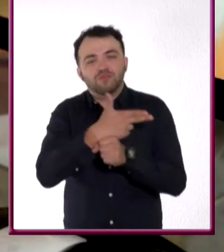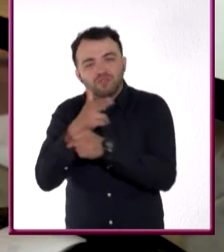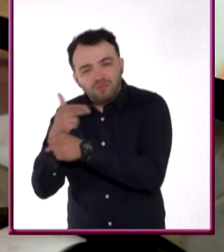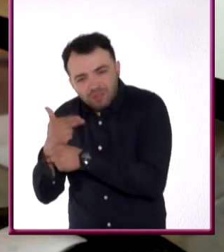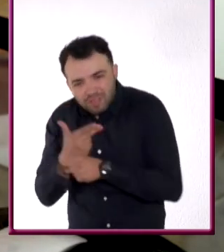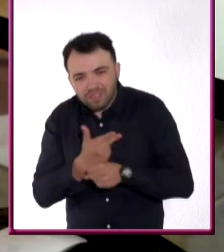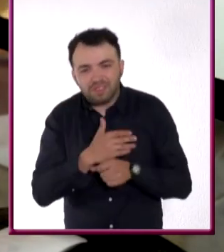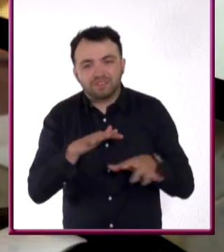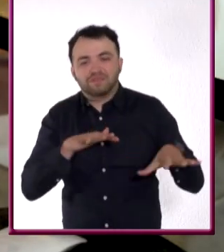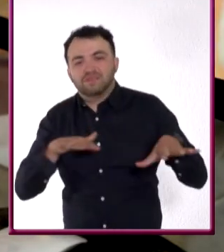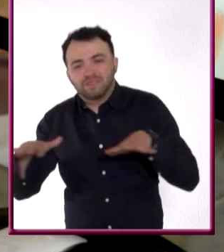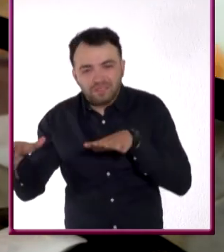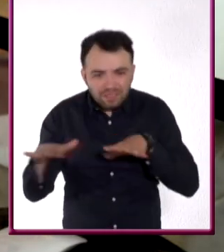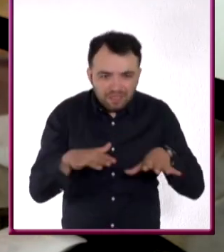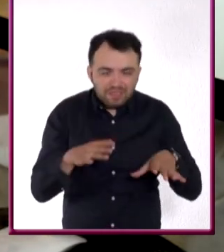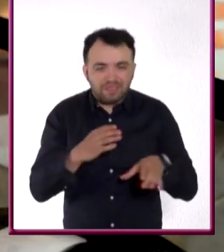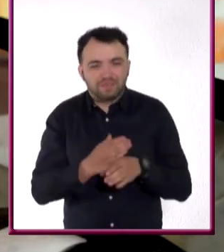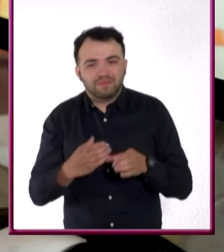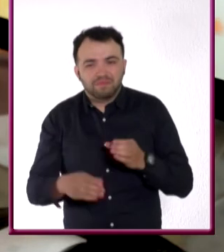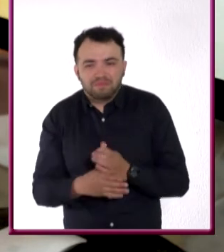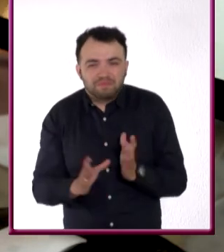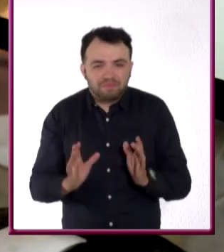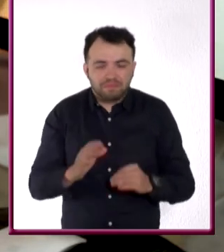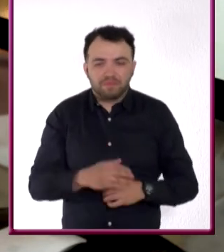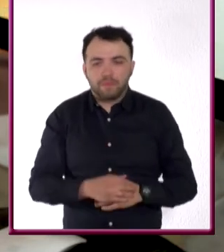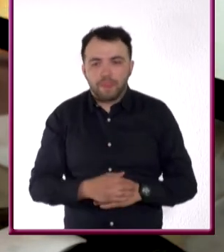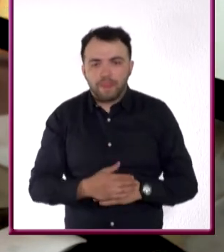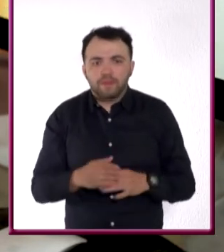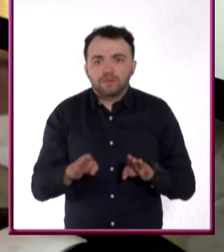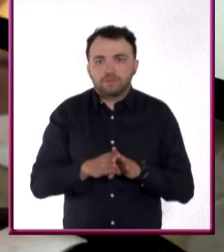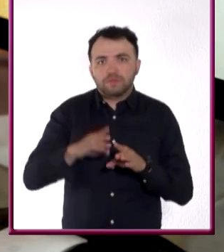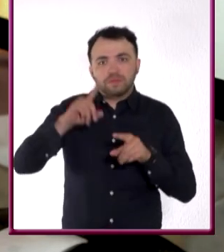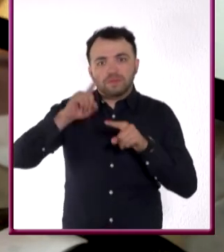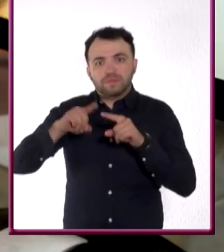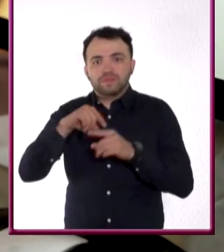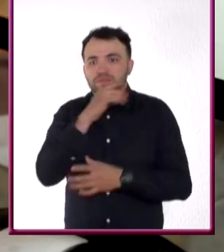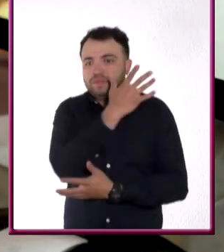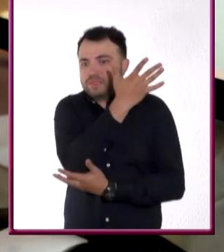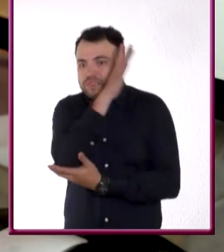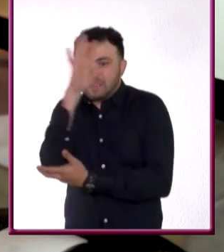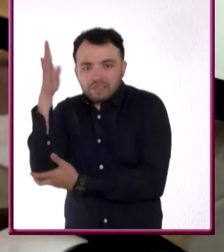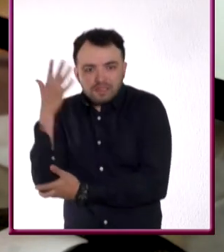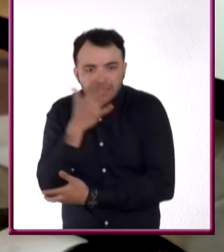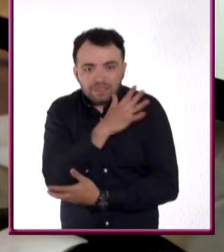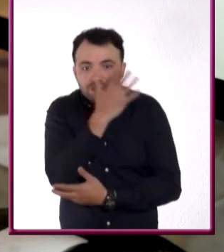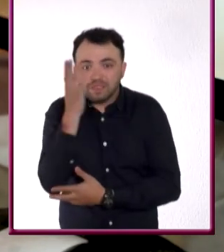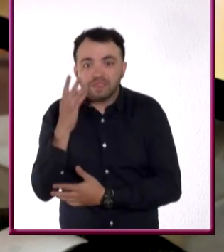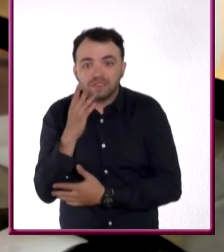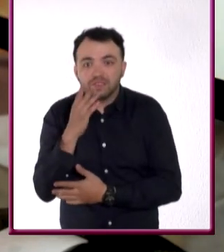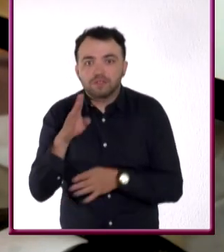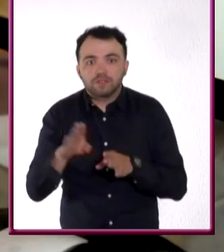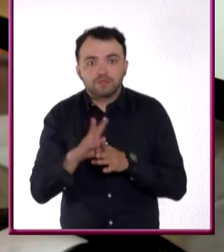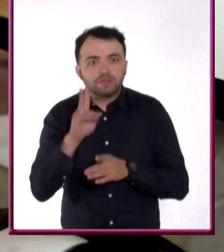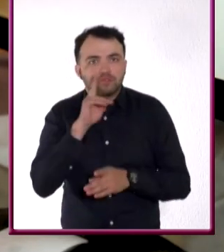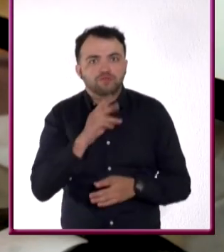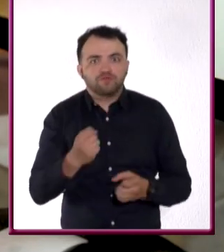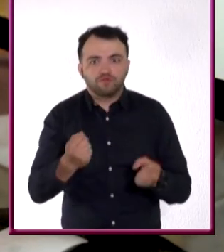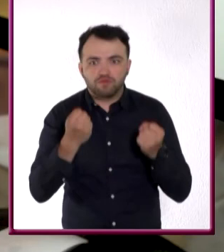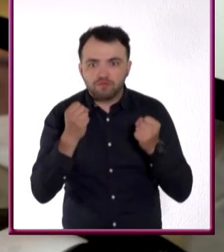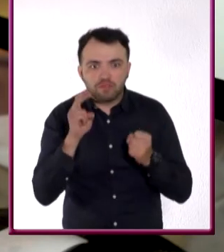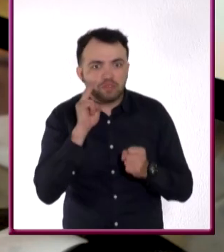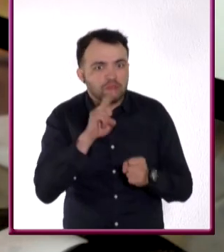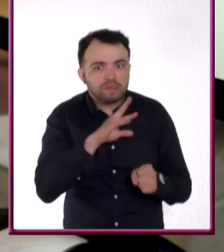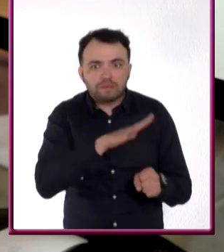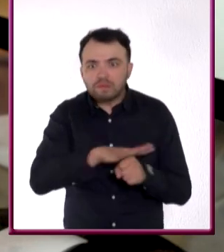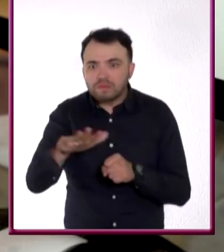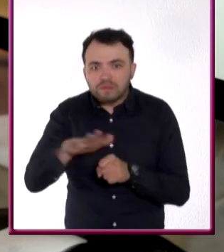de un terremoto, de algo así, que con la destrucción de los ecosistemas, los impactos de estos eventos se vuelven cada vez más